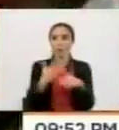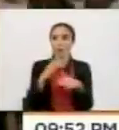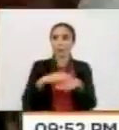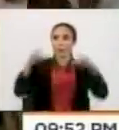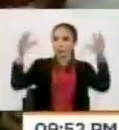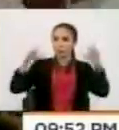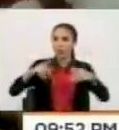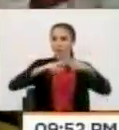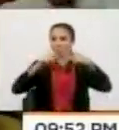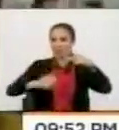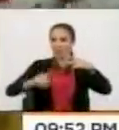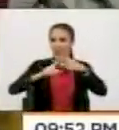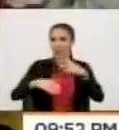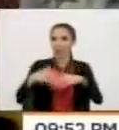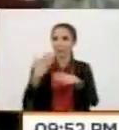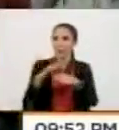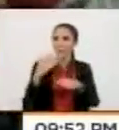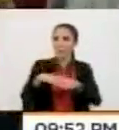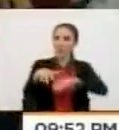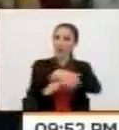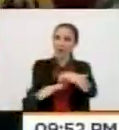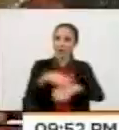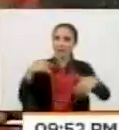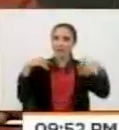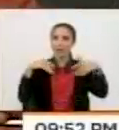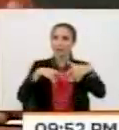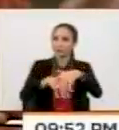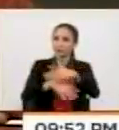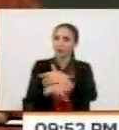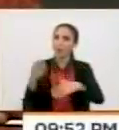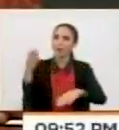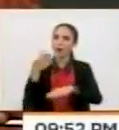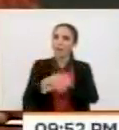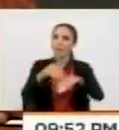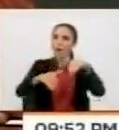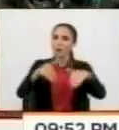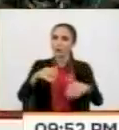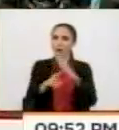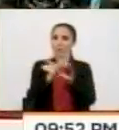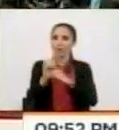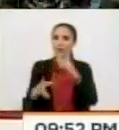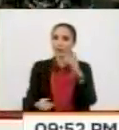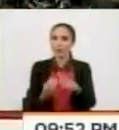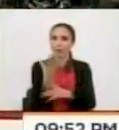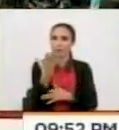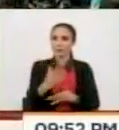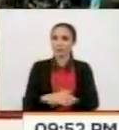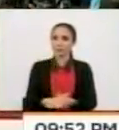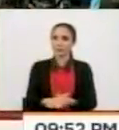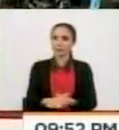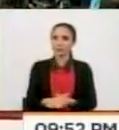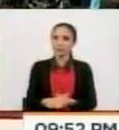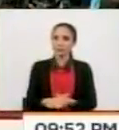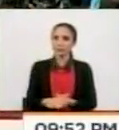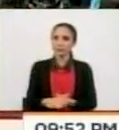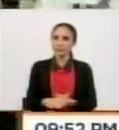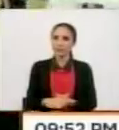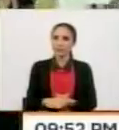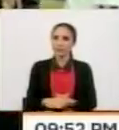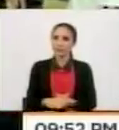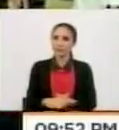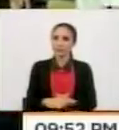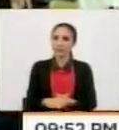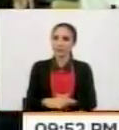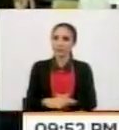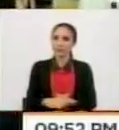truene, relampague, la victoria nos pertenece. Le pertenece, presidente, a nuestro pueblo, a la